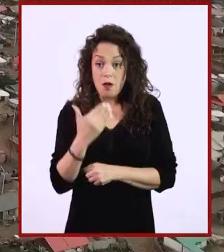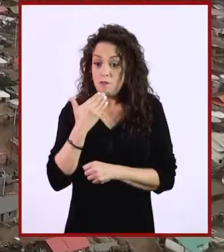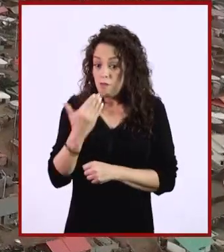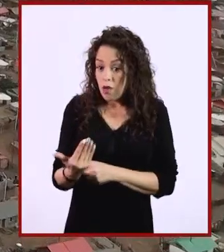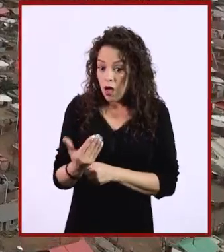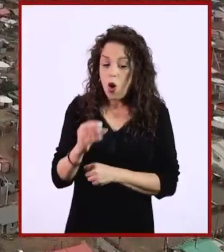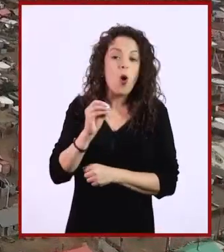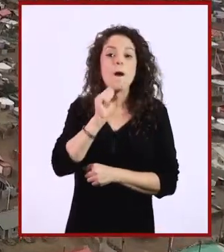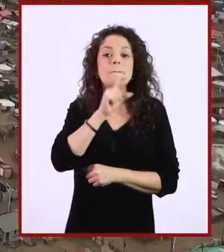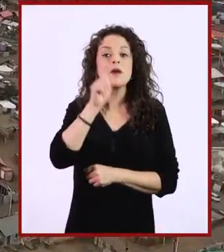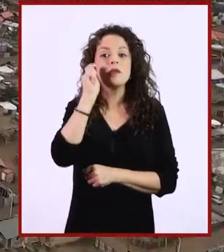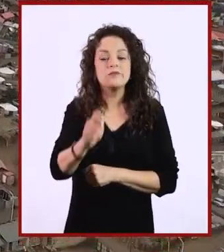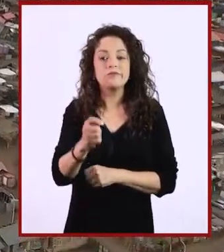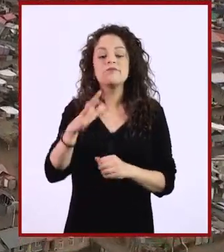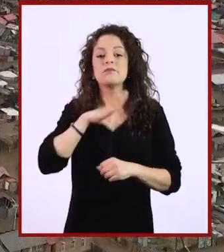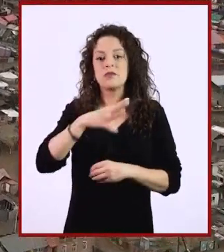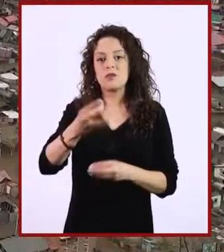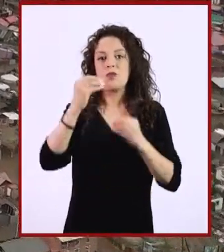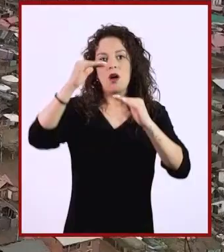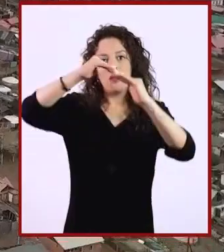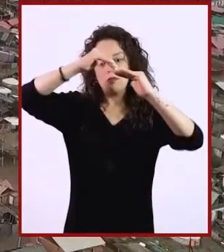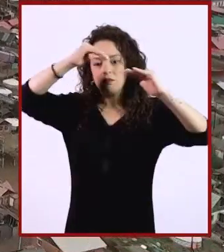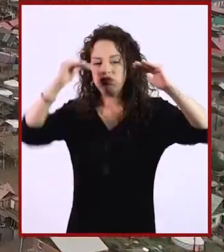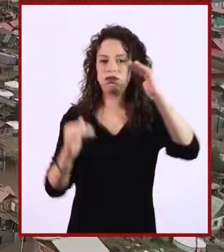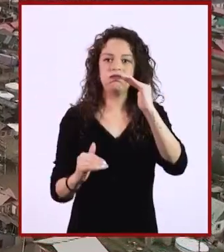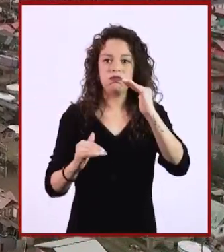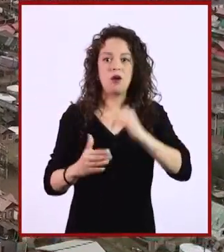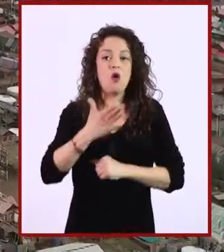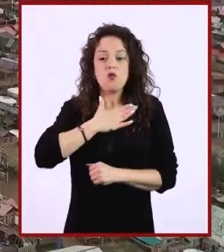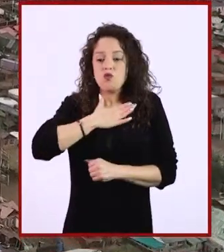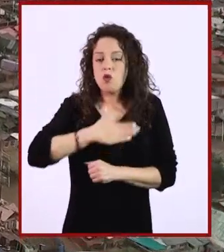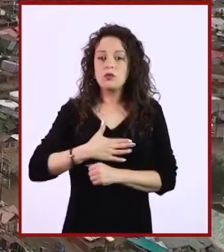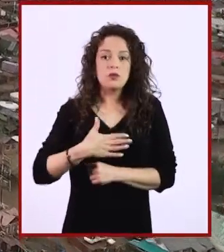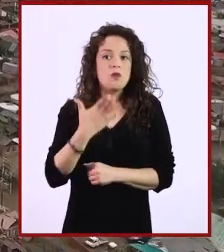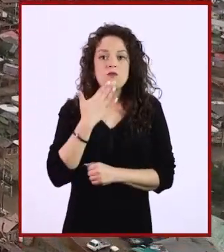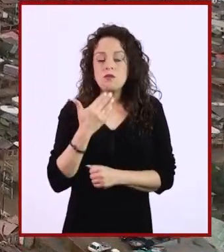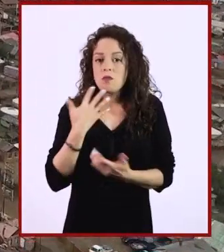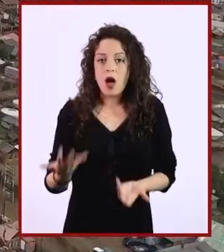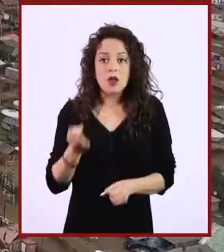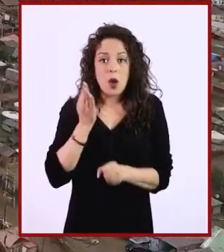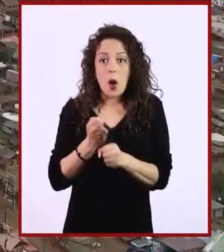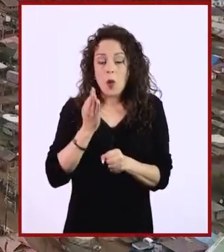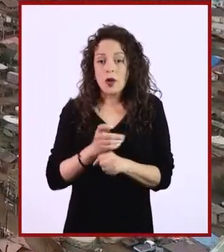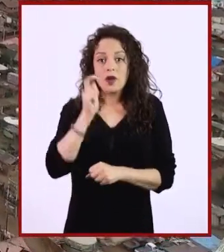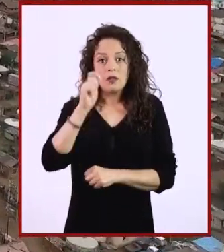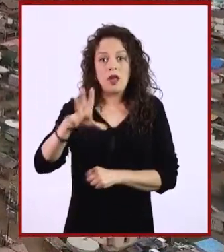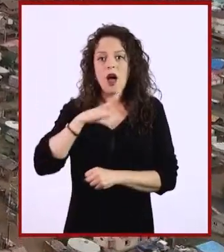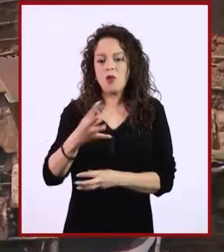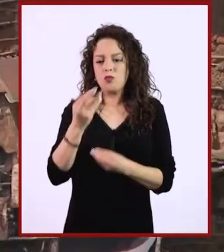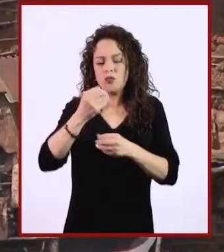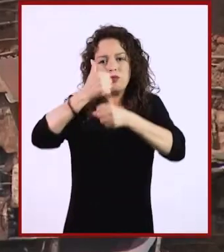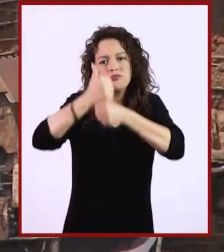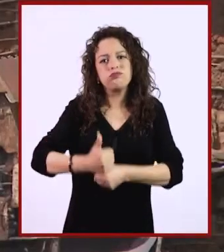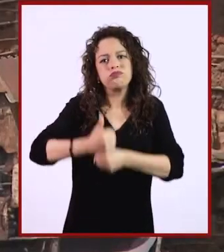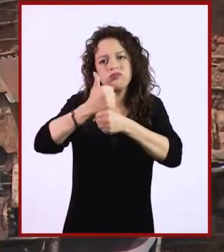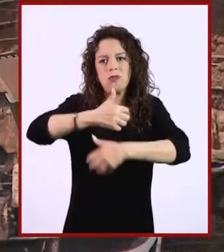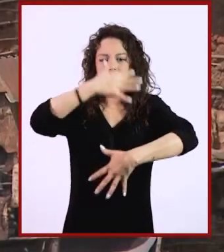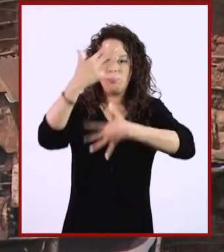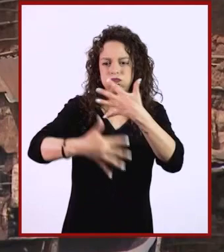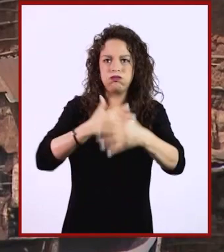mismo tiempo hay mucha desigualdad, hay muchas injusticias. Estamos viviendo en un mundo donde hay mucha violencia,